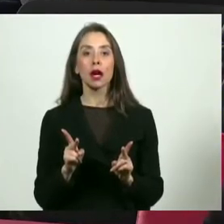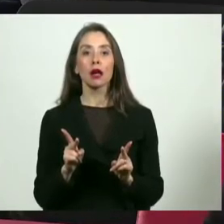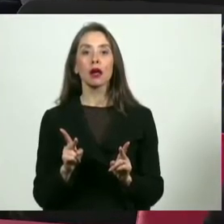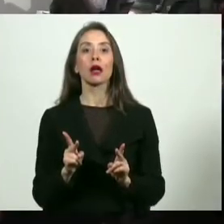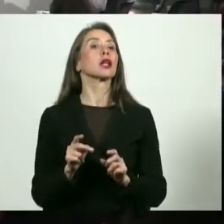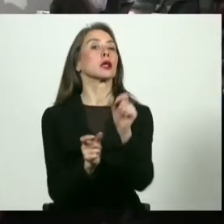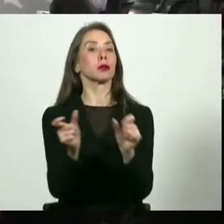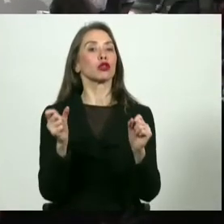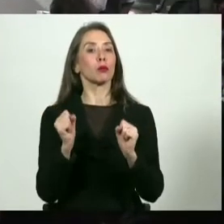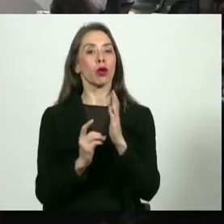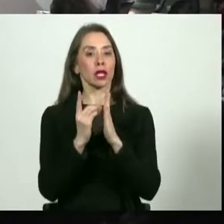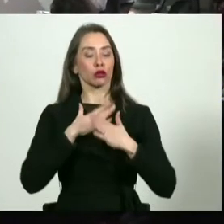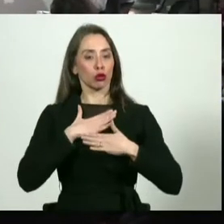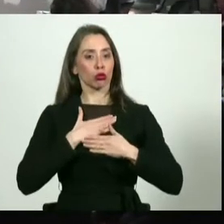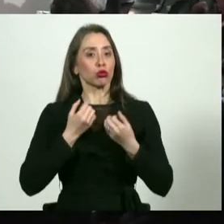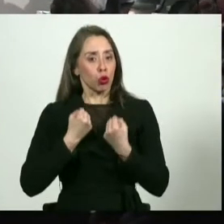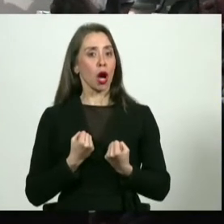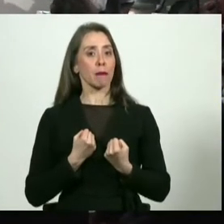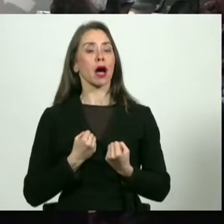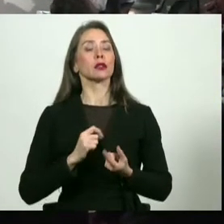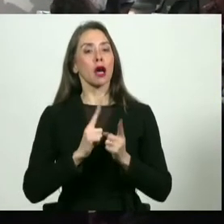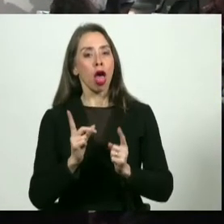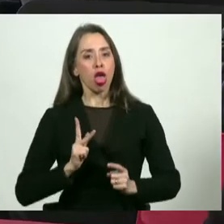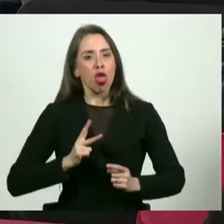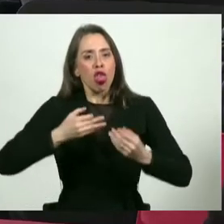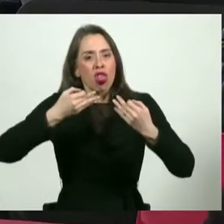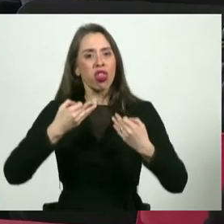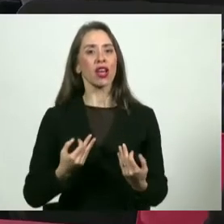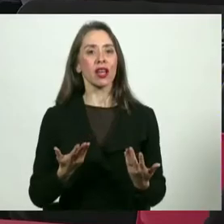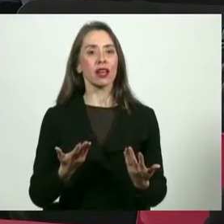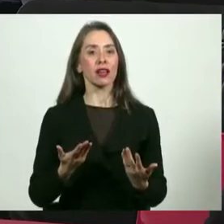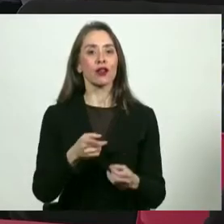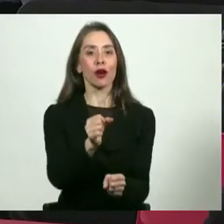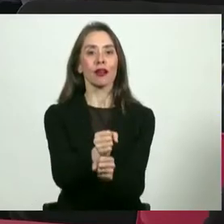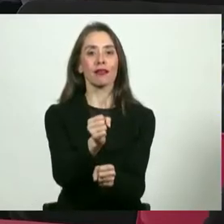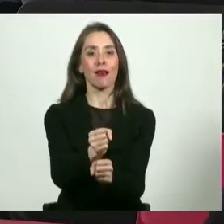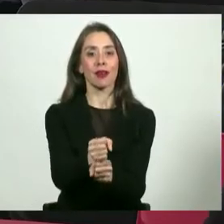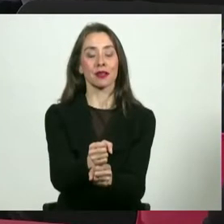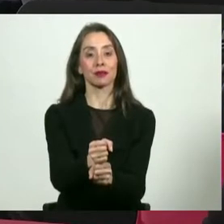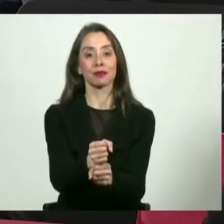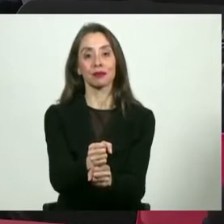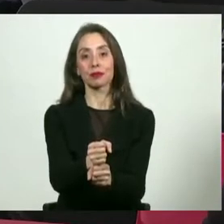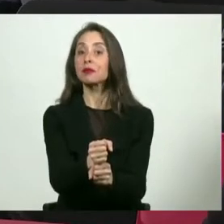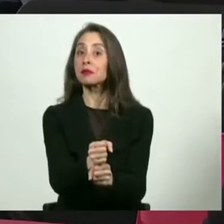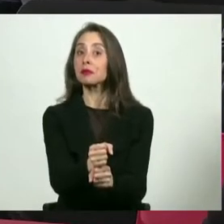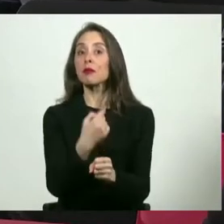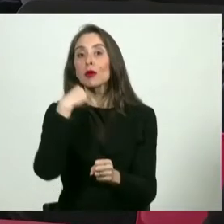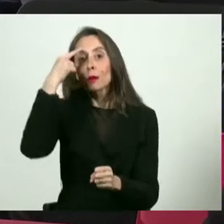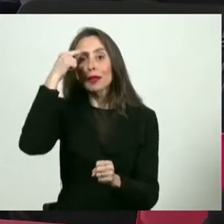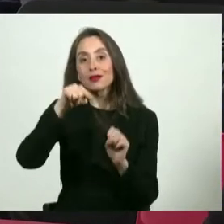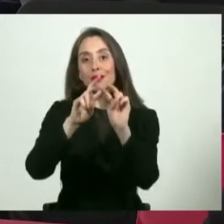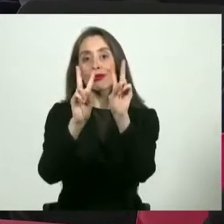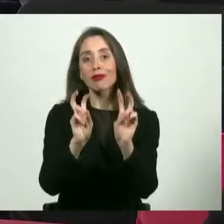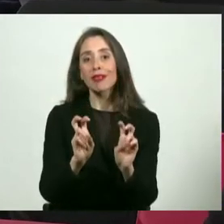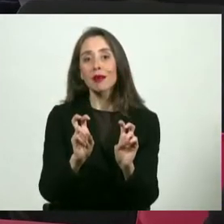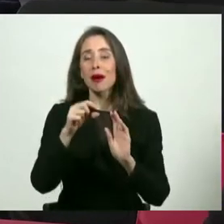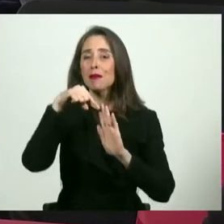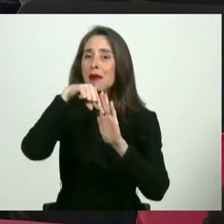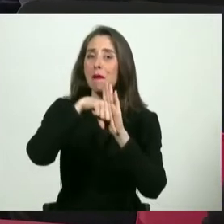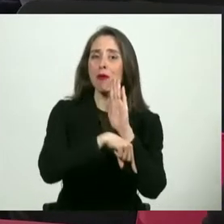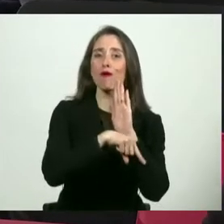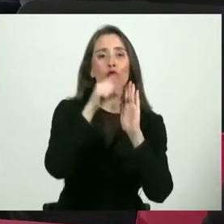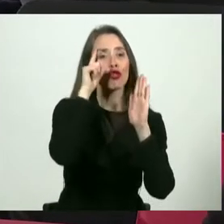puedan desarrollar todas sus capacidades y que dignifique también ese trabajo. ¿Ah? Y por eso que creo que este tema es bastante más profundo que